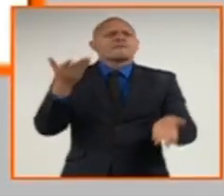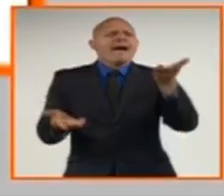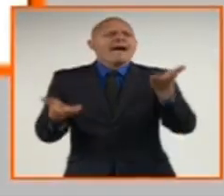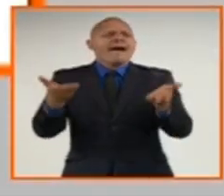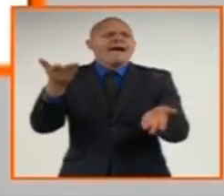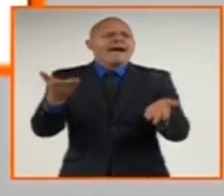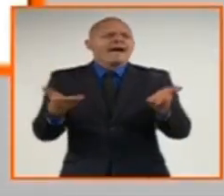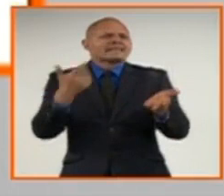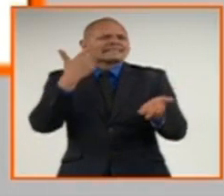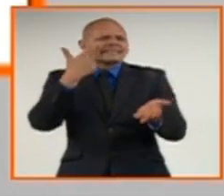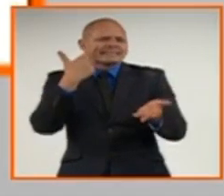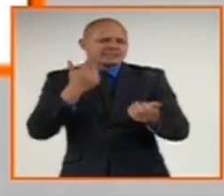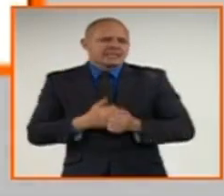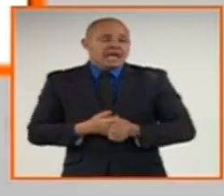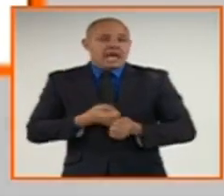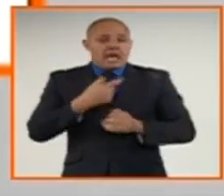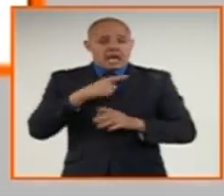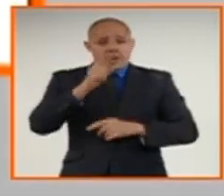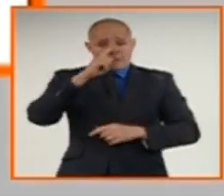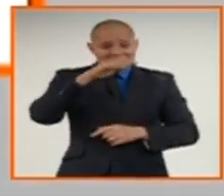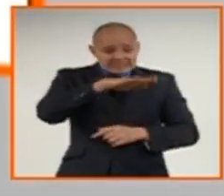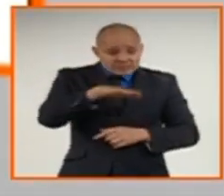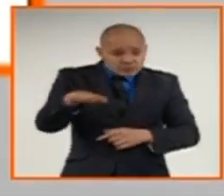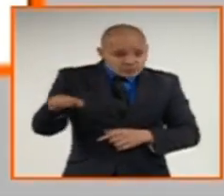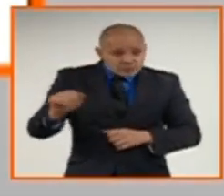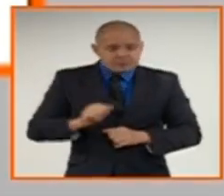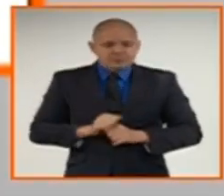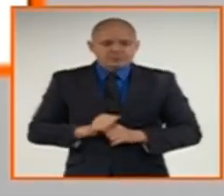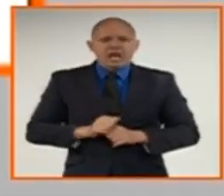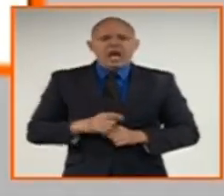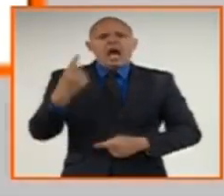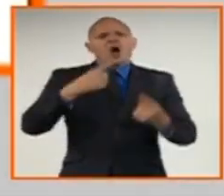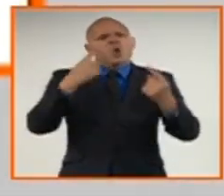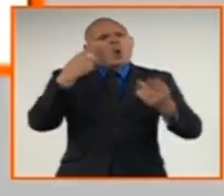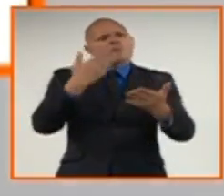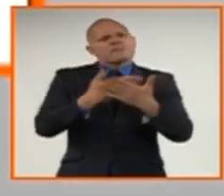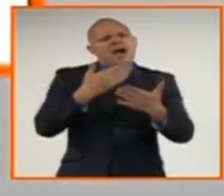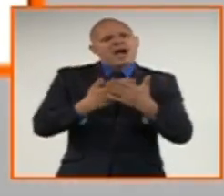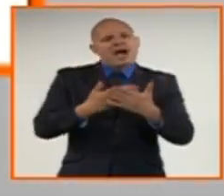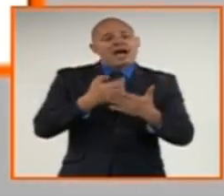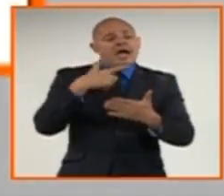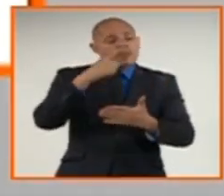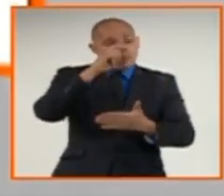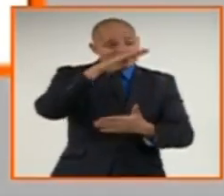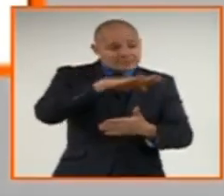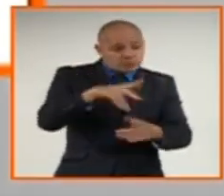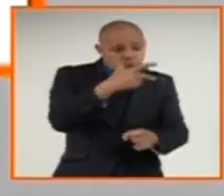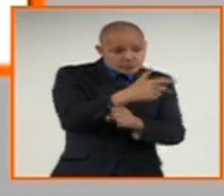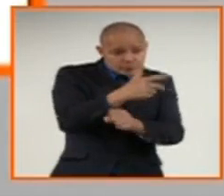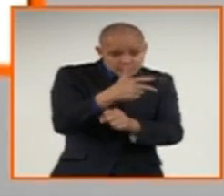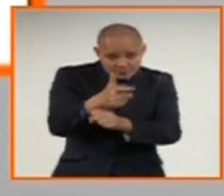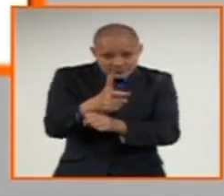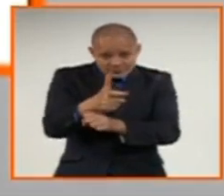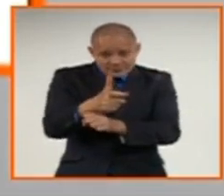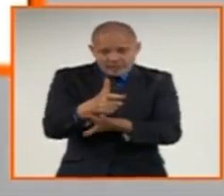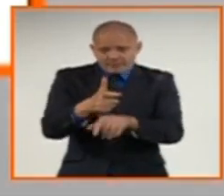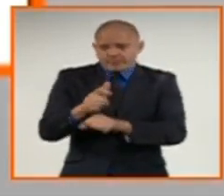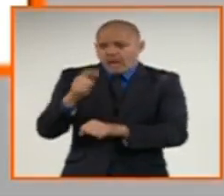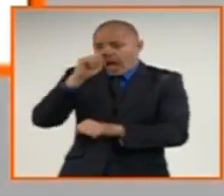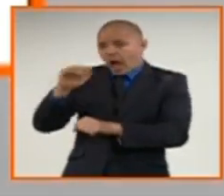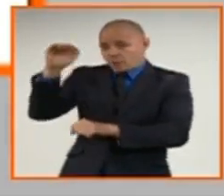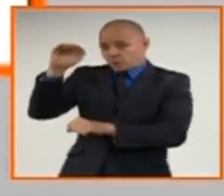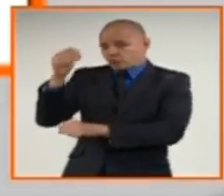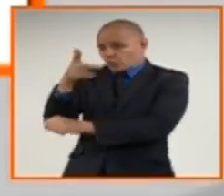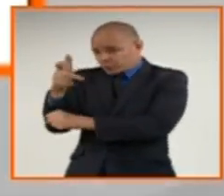la respuesta inmune en los niños vacunados en relación con los adultos más jóvenes que habíamos evaluado previamente, en este caso